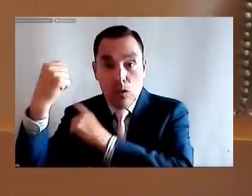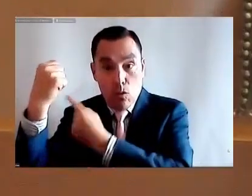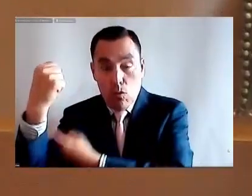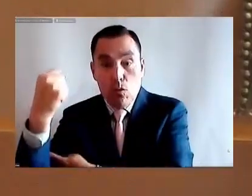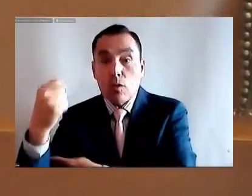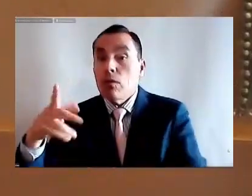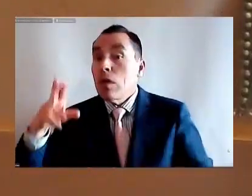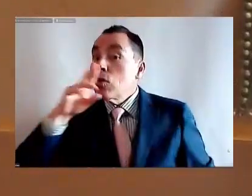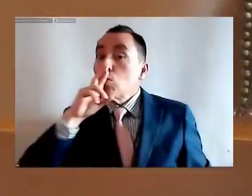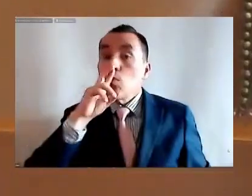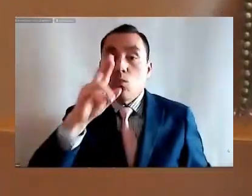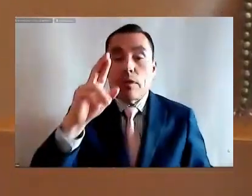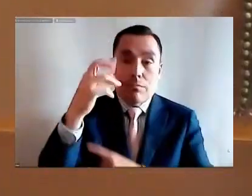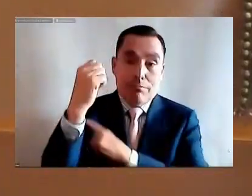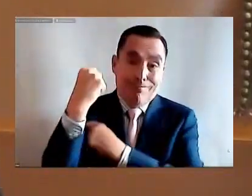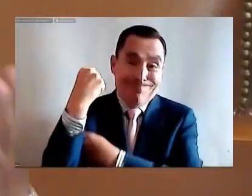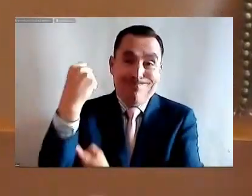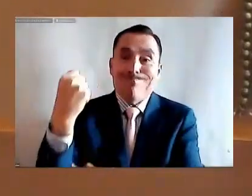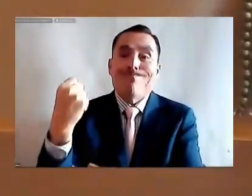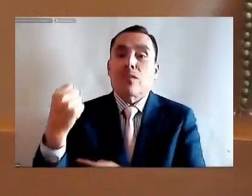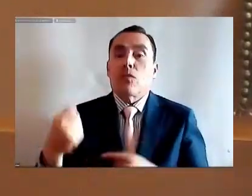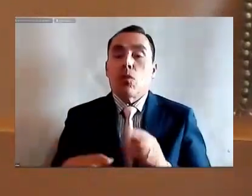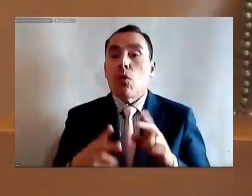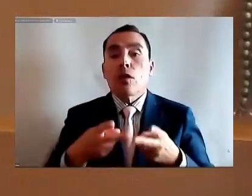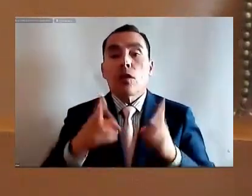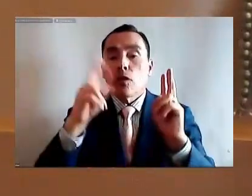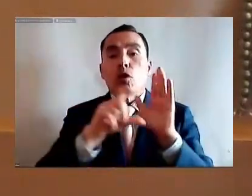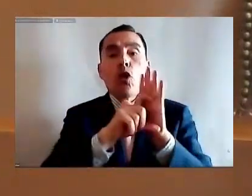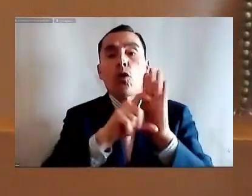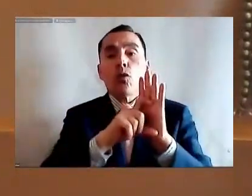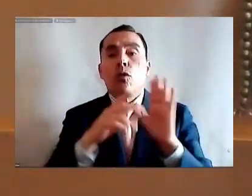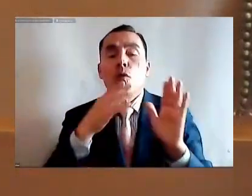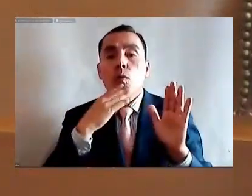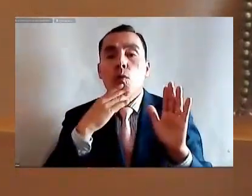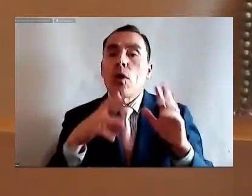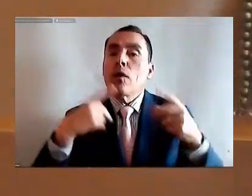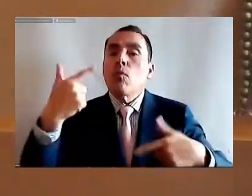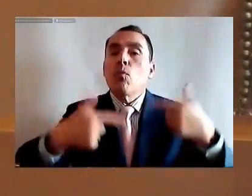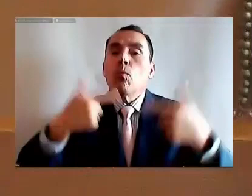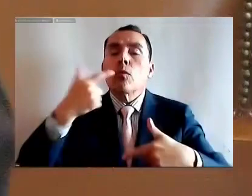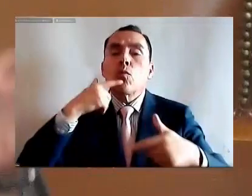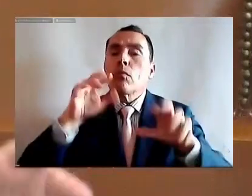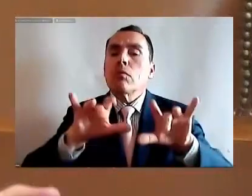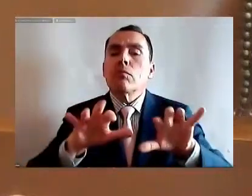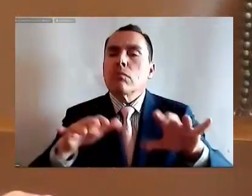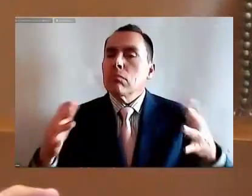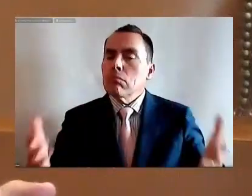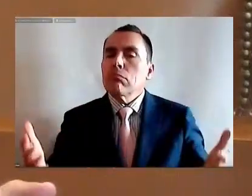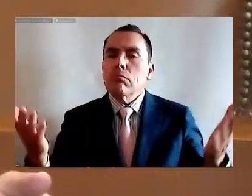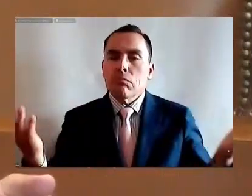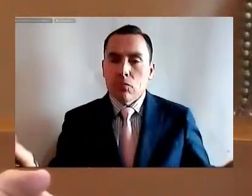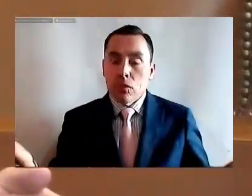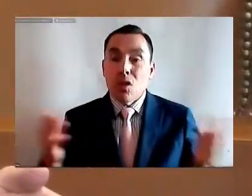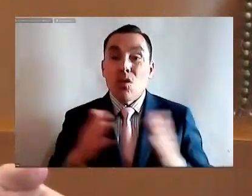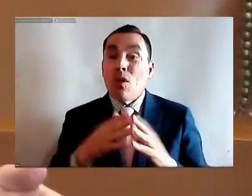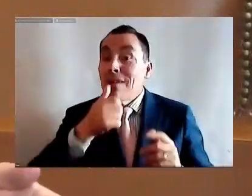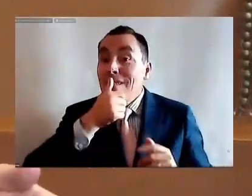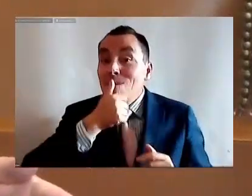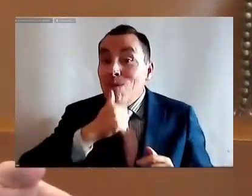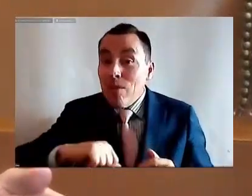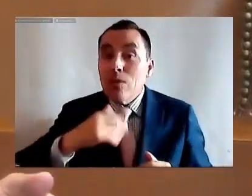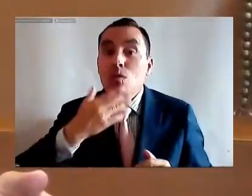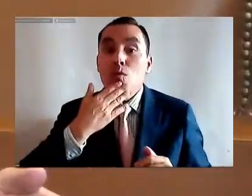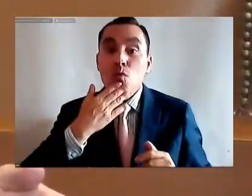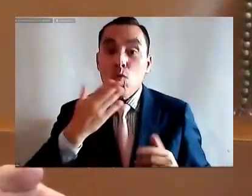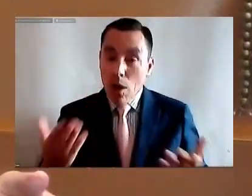al poder a través del derecho constitucional, del derecho político y del derecho administrativo, bueno, en el ámbito privado las relaciones de poder son justamente